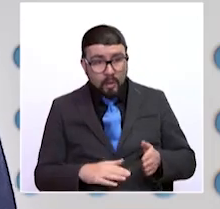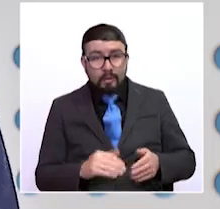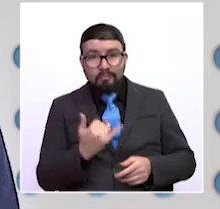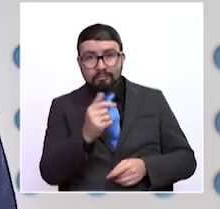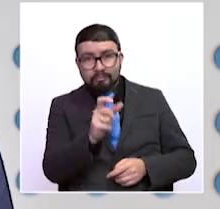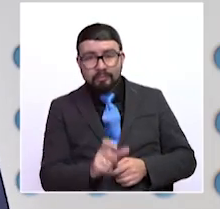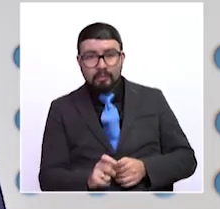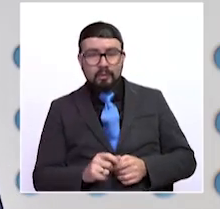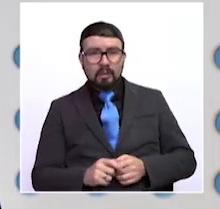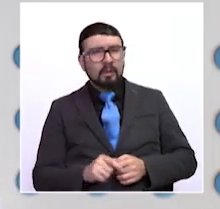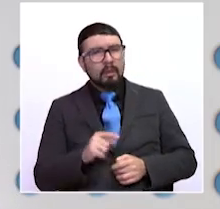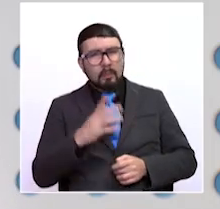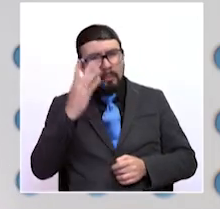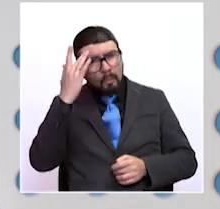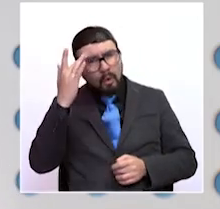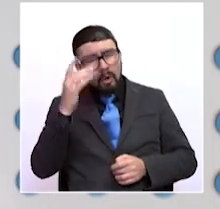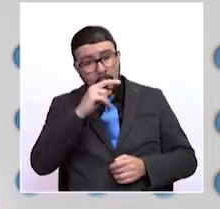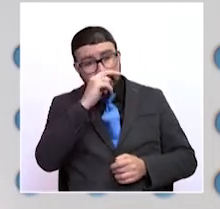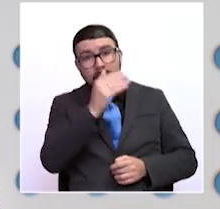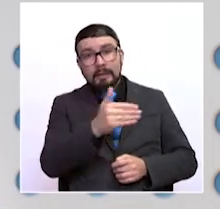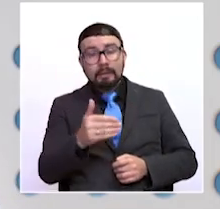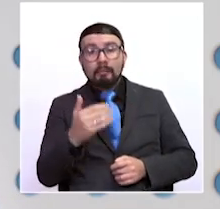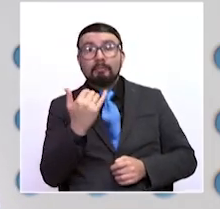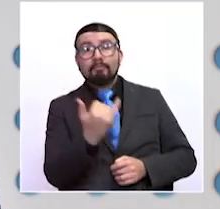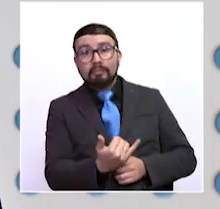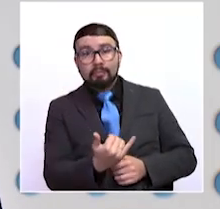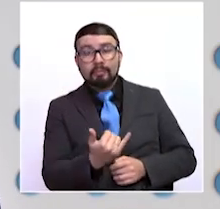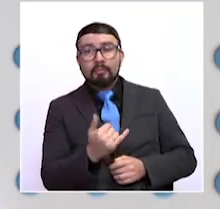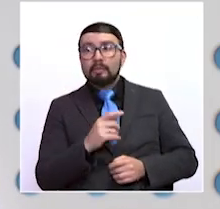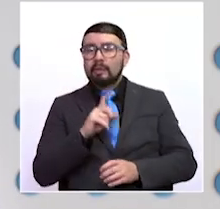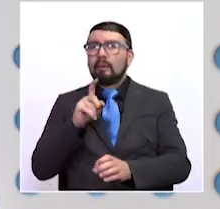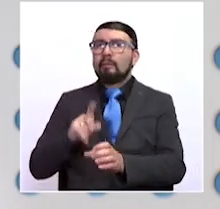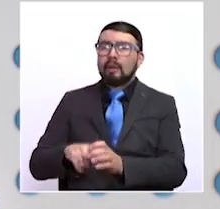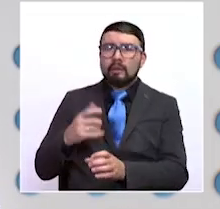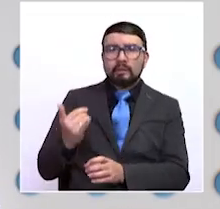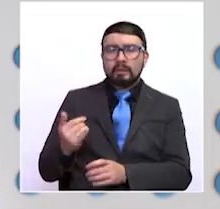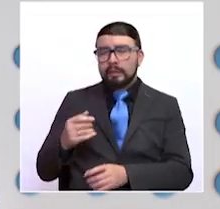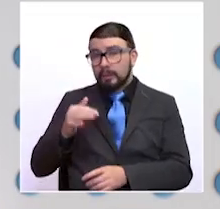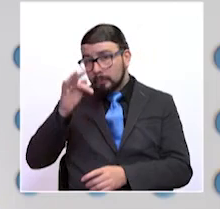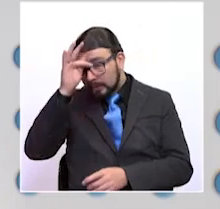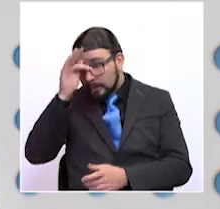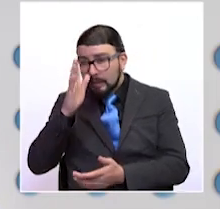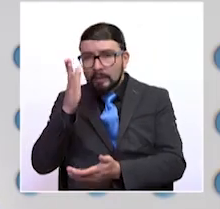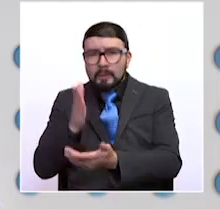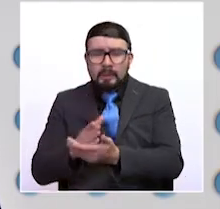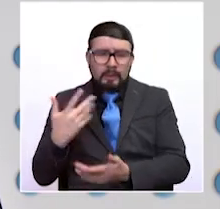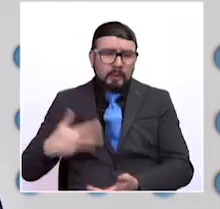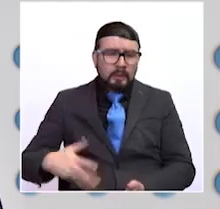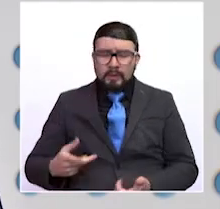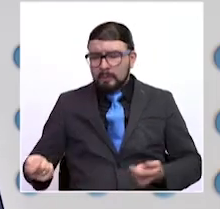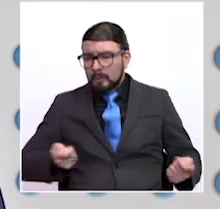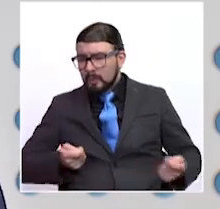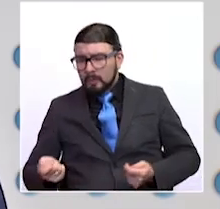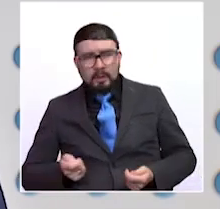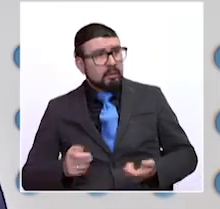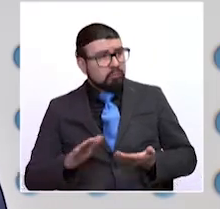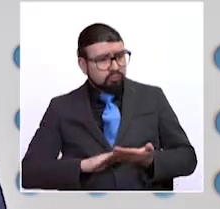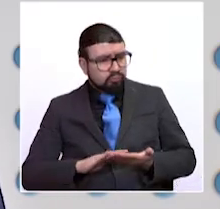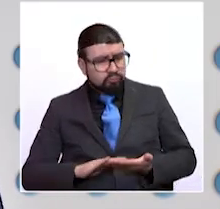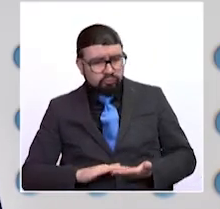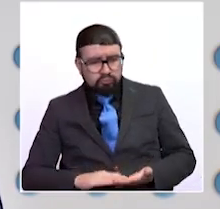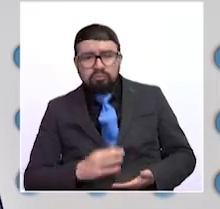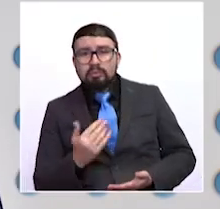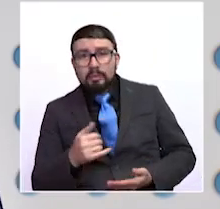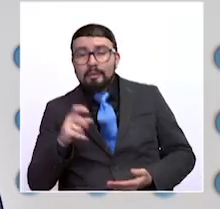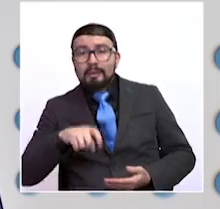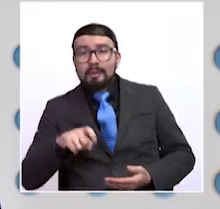Porque estos son niños que muchas veces llegan a las unidades de cuidado intensivo y hay que hacerles allá unos tratamientos